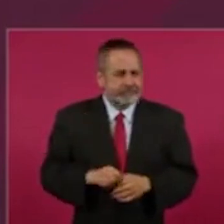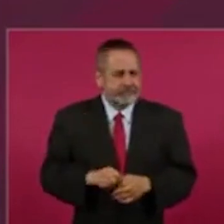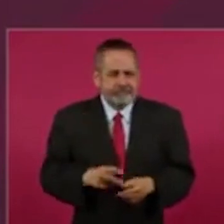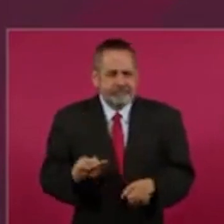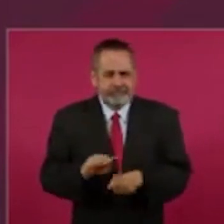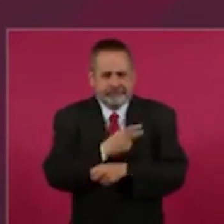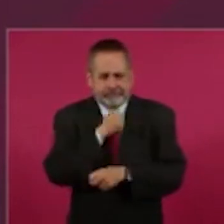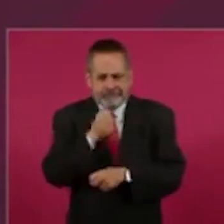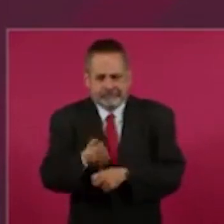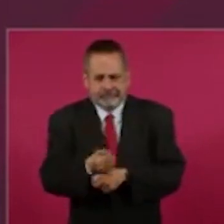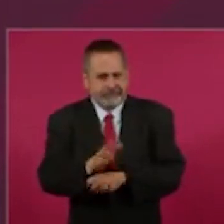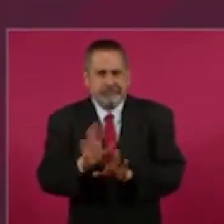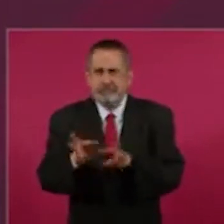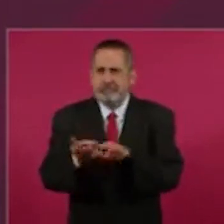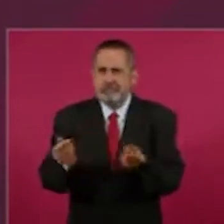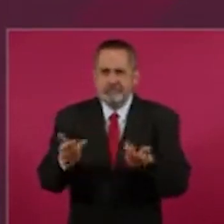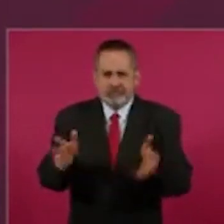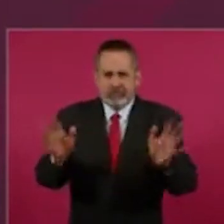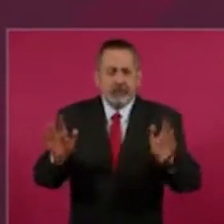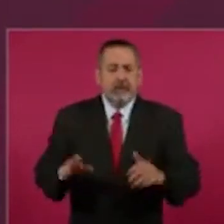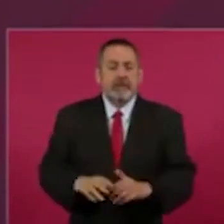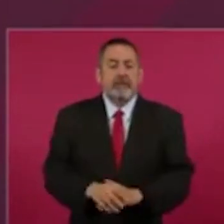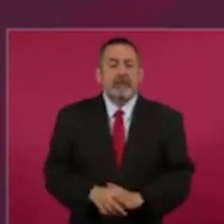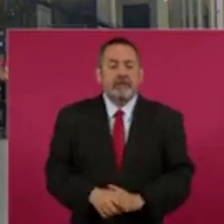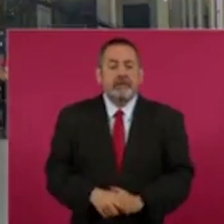se resolvió y esto.